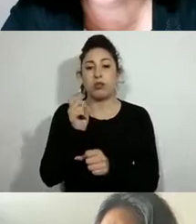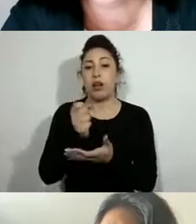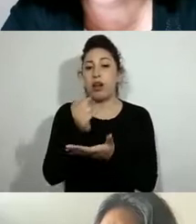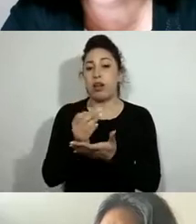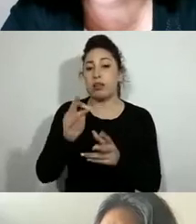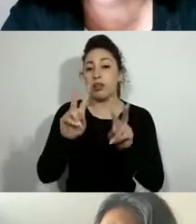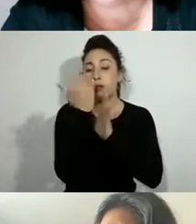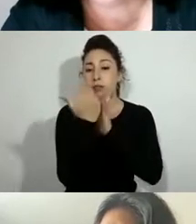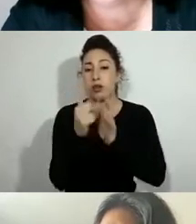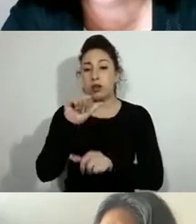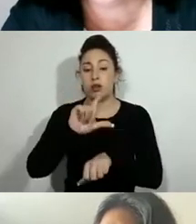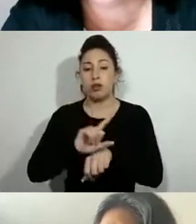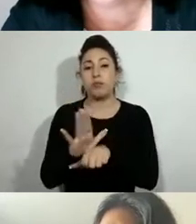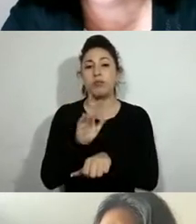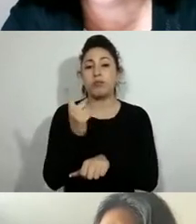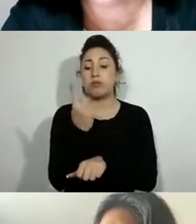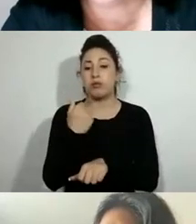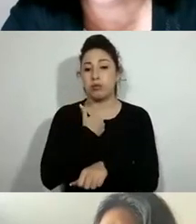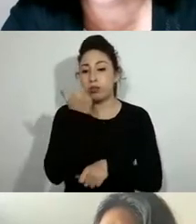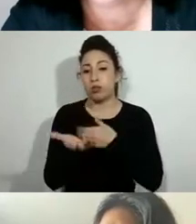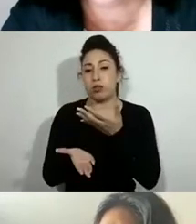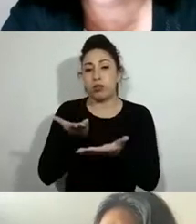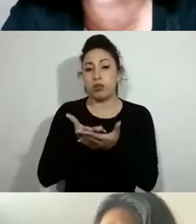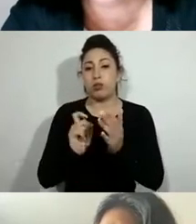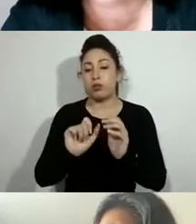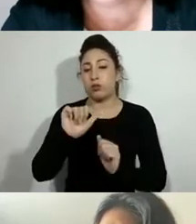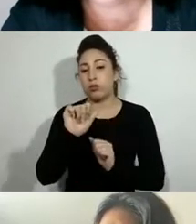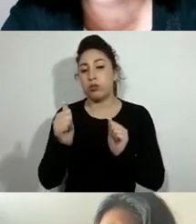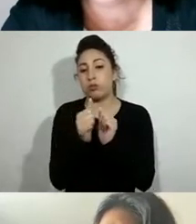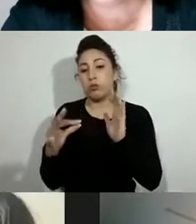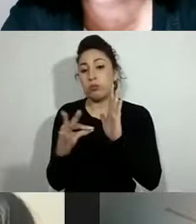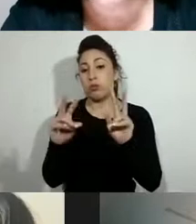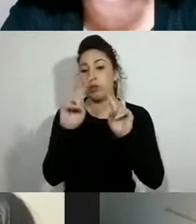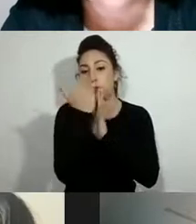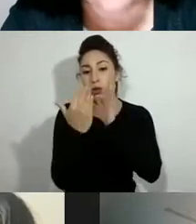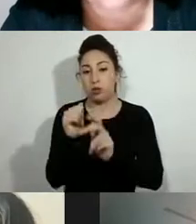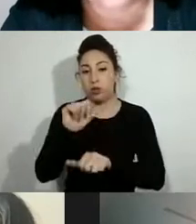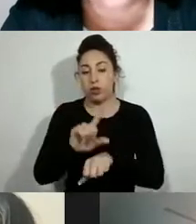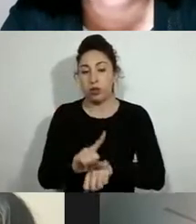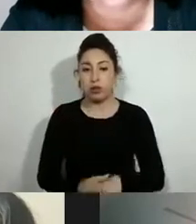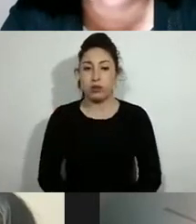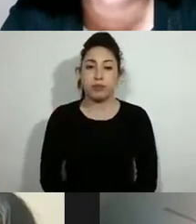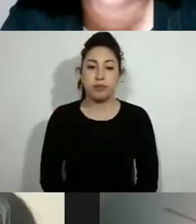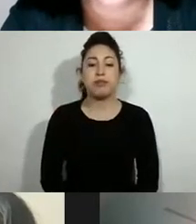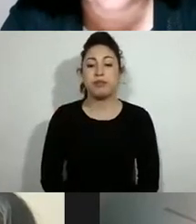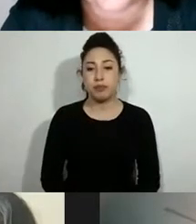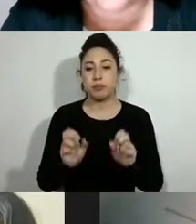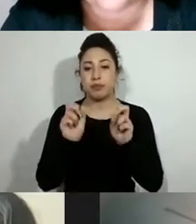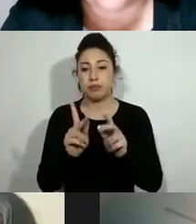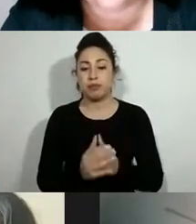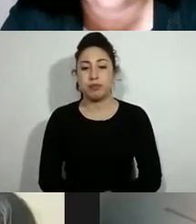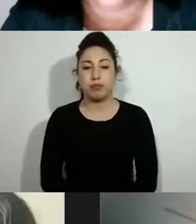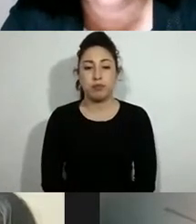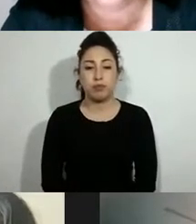tengo una consideración respecto de uno de los numerales del orden del día. Muy bien, lo vamos